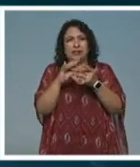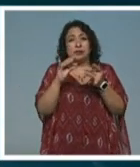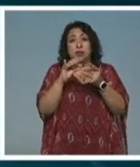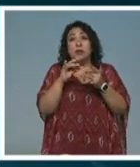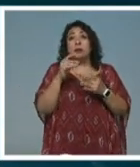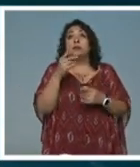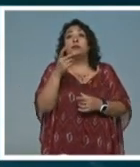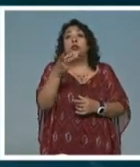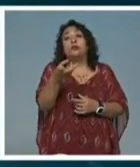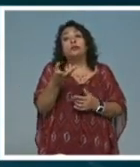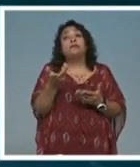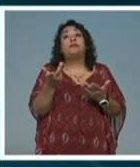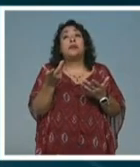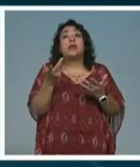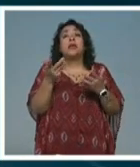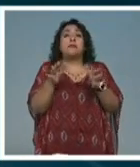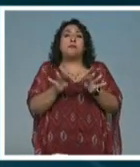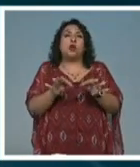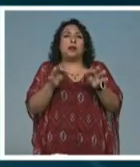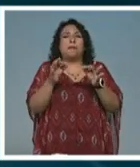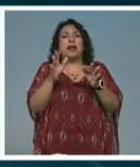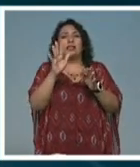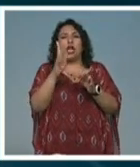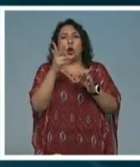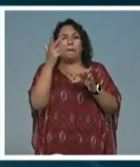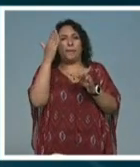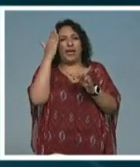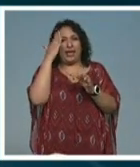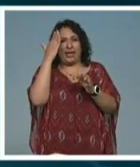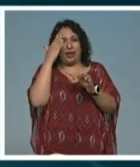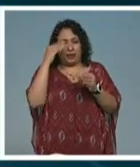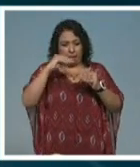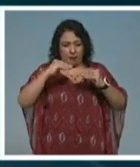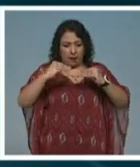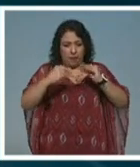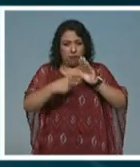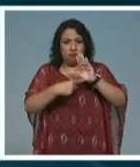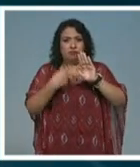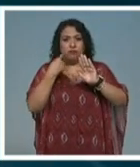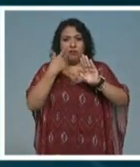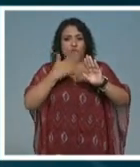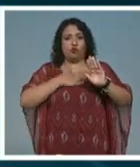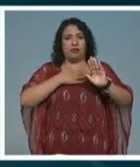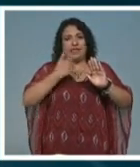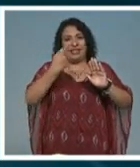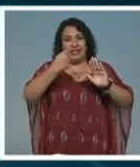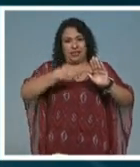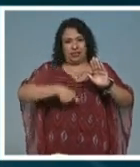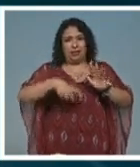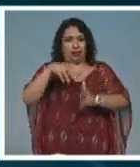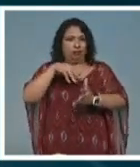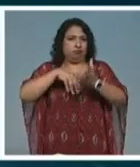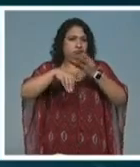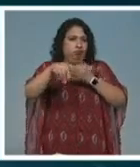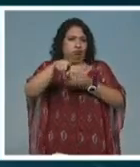uno de las piezas de rompecabezas donde se muestra nuestra identidad y donde nos vemos